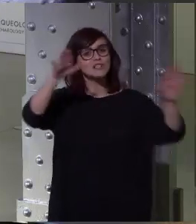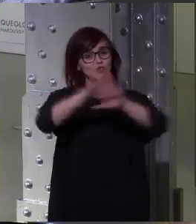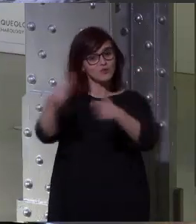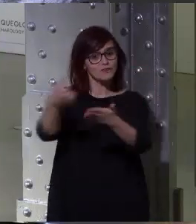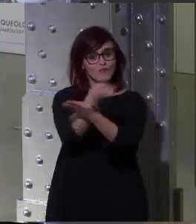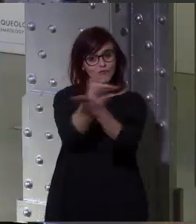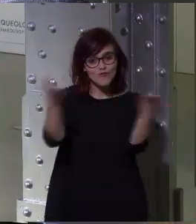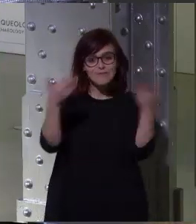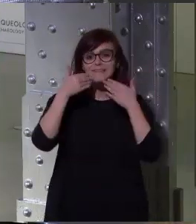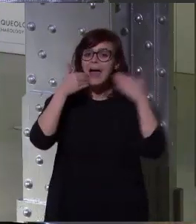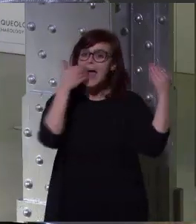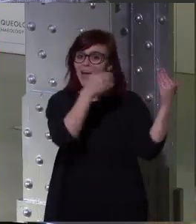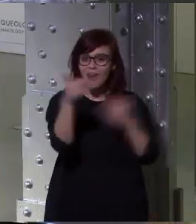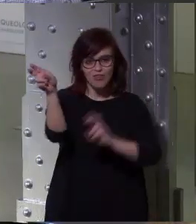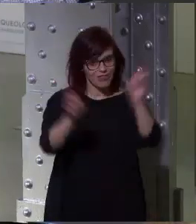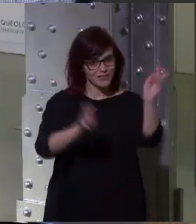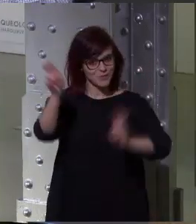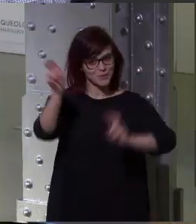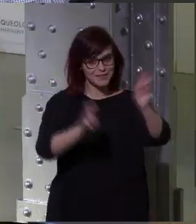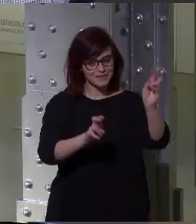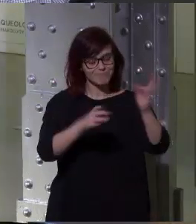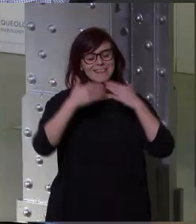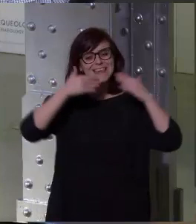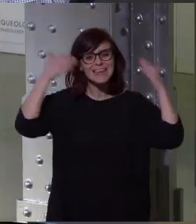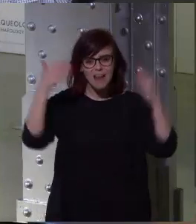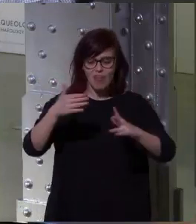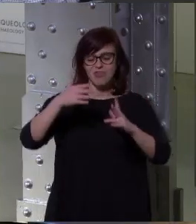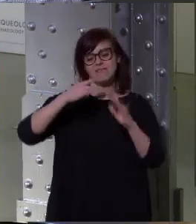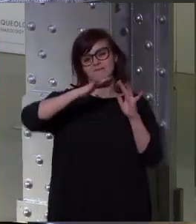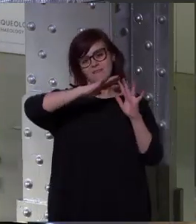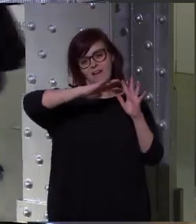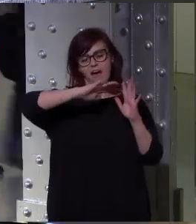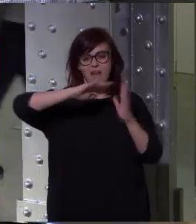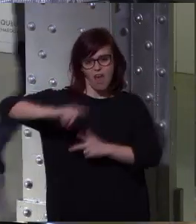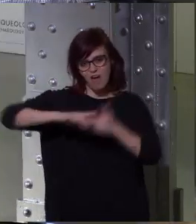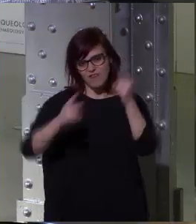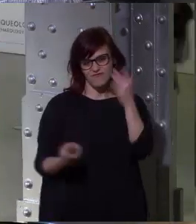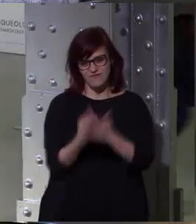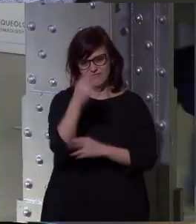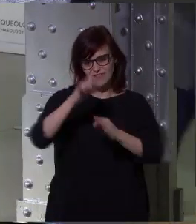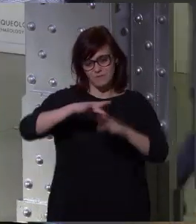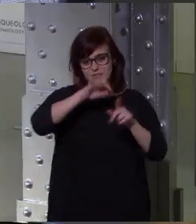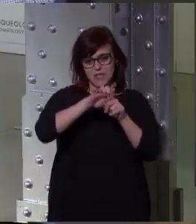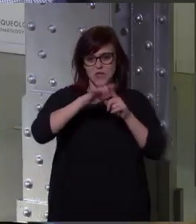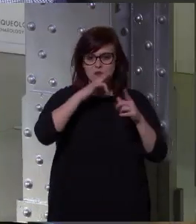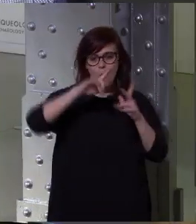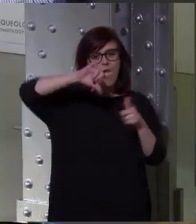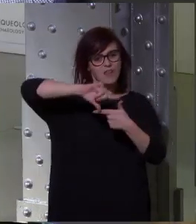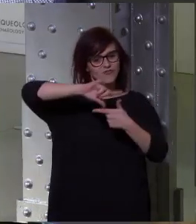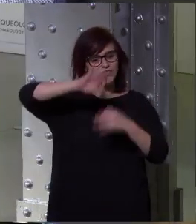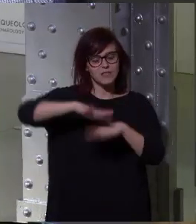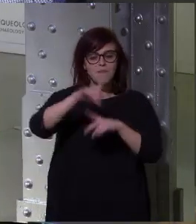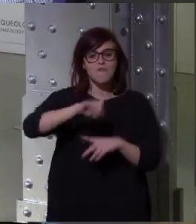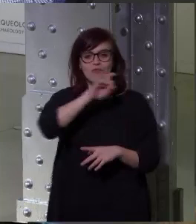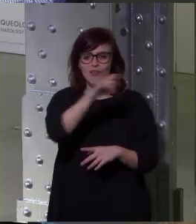todos. Muchas gracias por venir. Gracias a National Geographic y a la Fundación Telefónica por hacerlo posible.